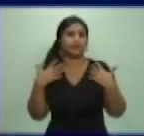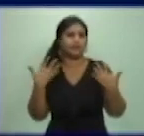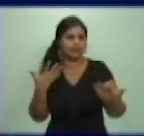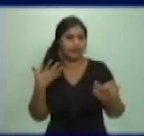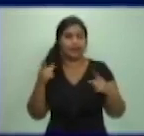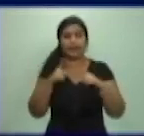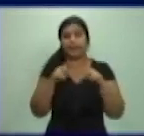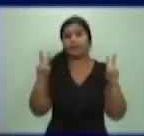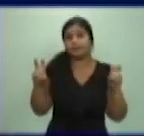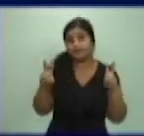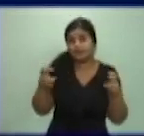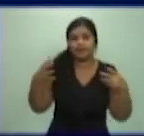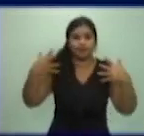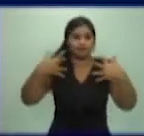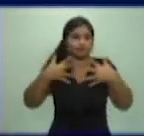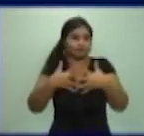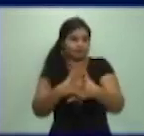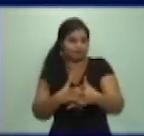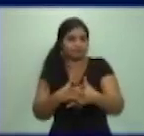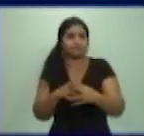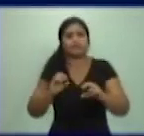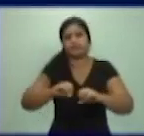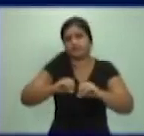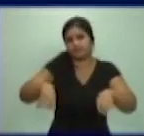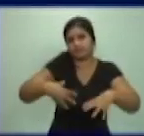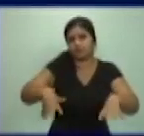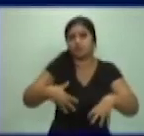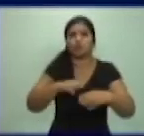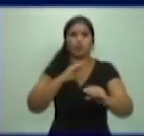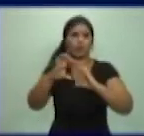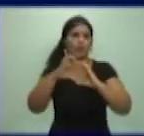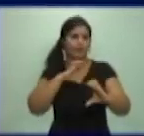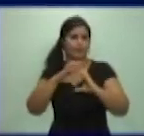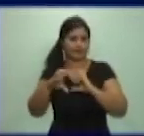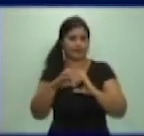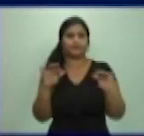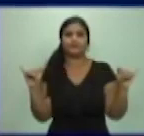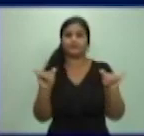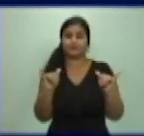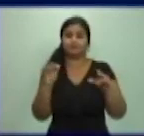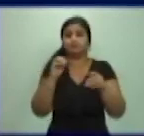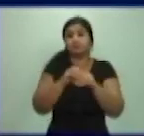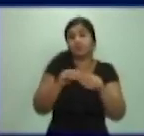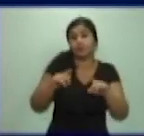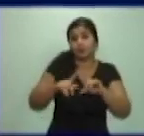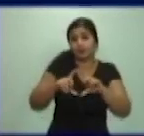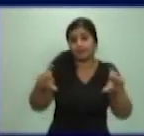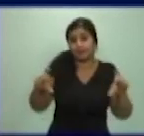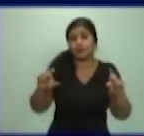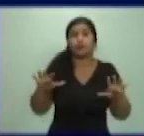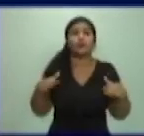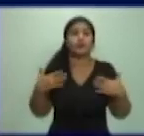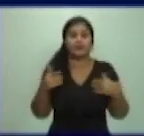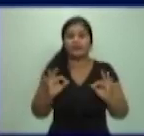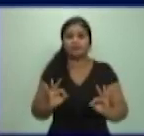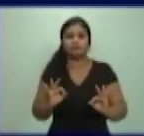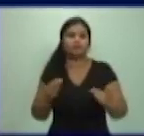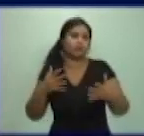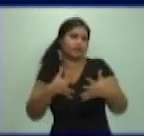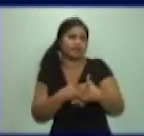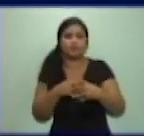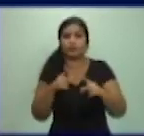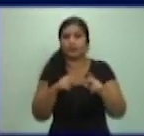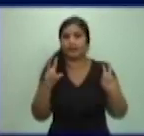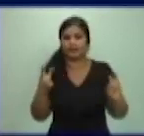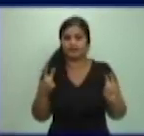situación comunicativa, y tiene que, por supuesto, su texto tiene que hacer referencia a ello. La suficiencia y la